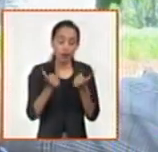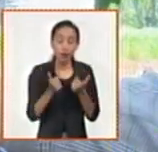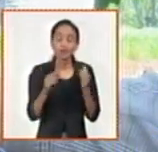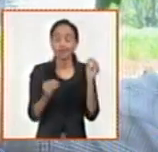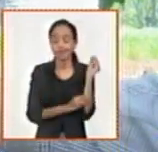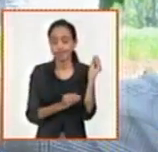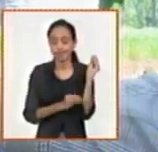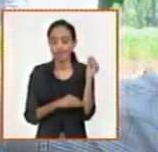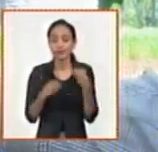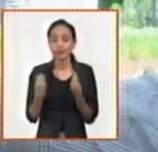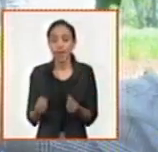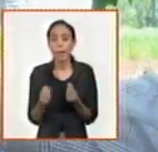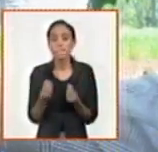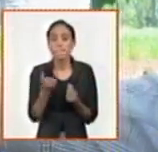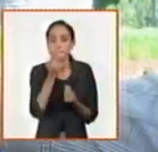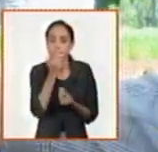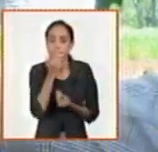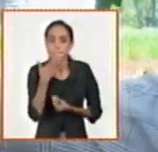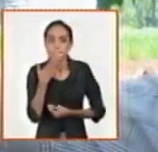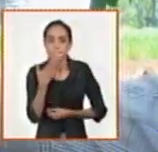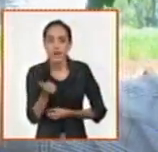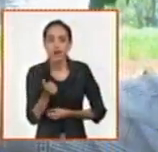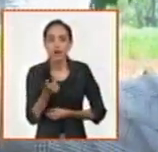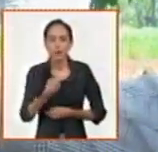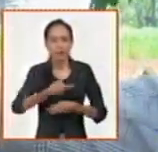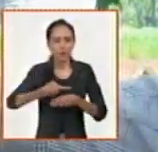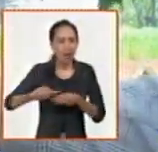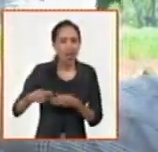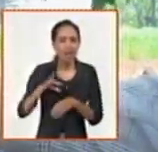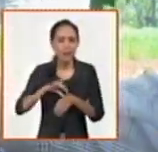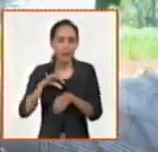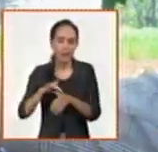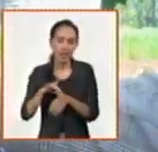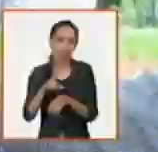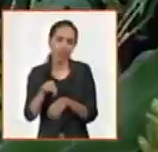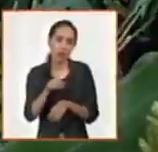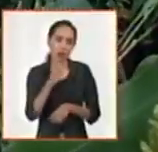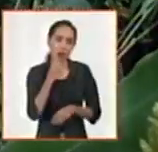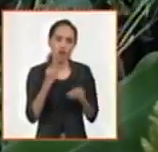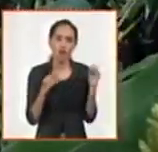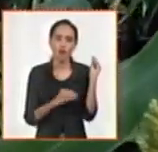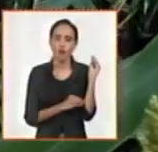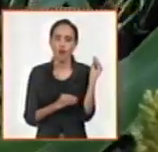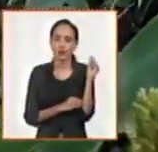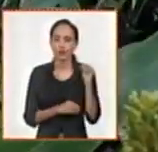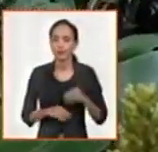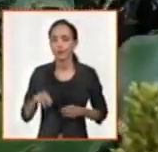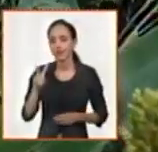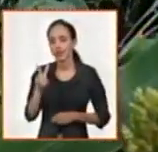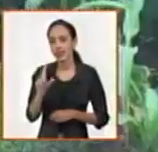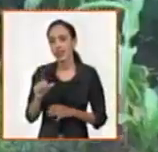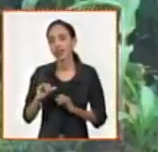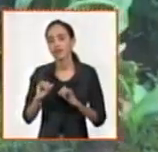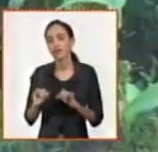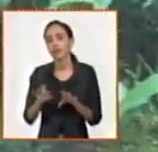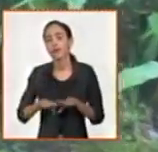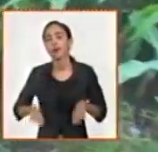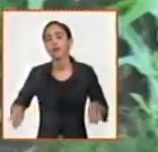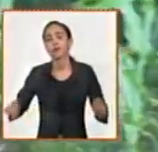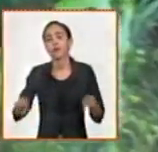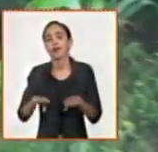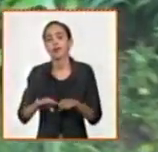brinda más resistencia ante las plagas, las enfermedades y un volumen más alto de producción. Desde Villa Clara, Luis